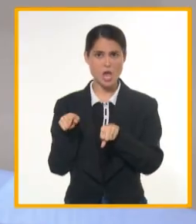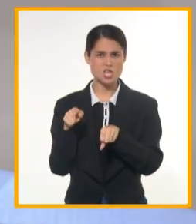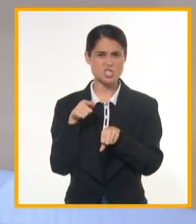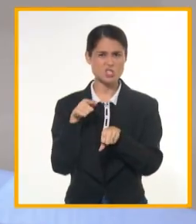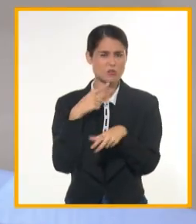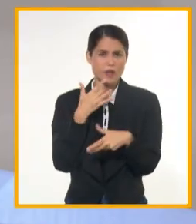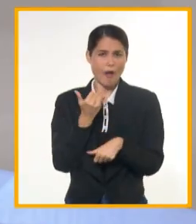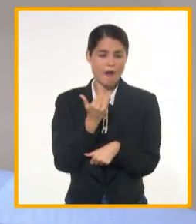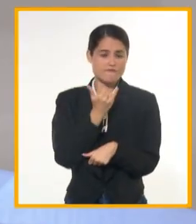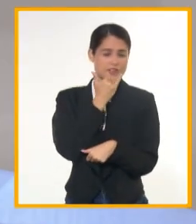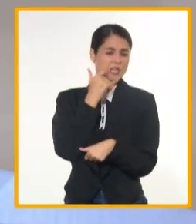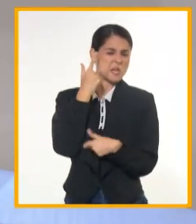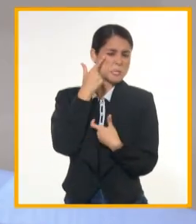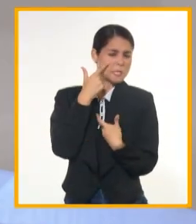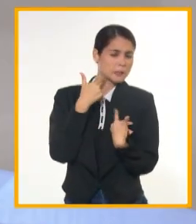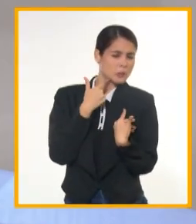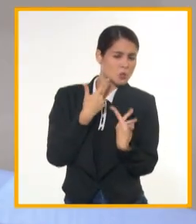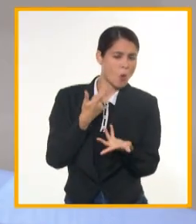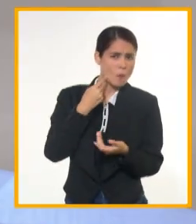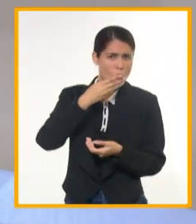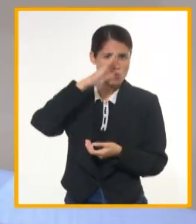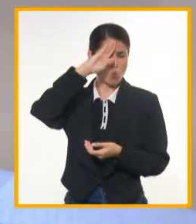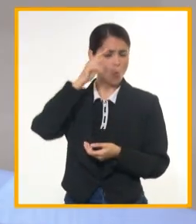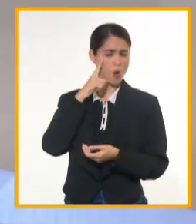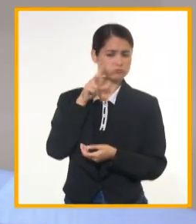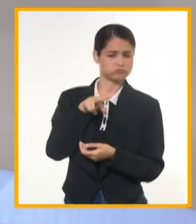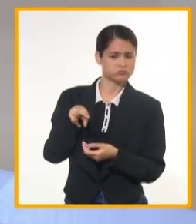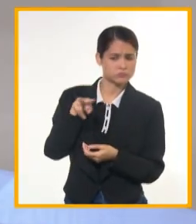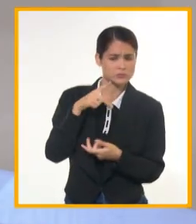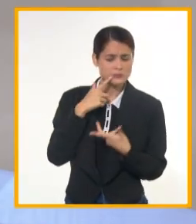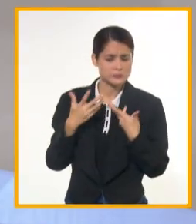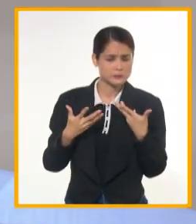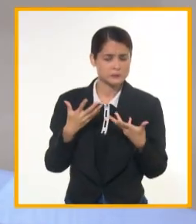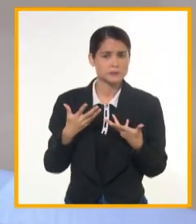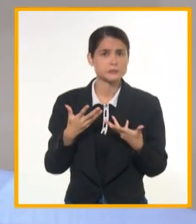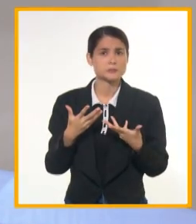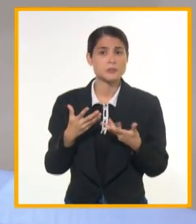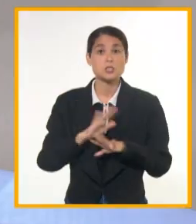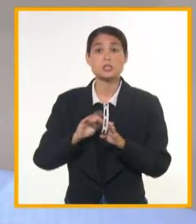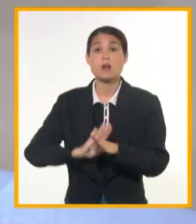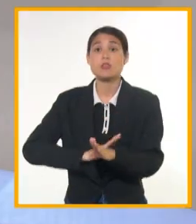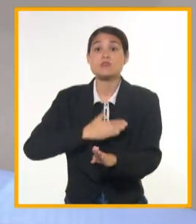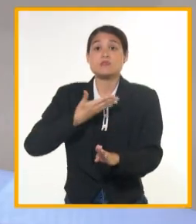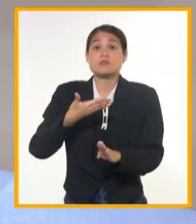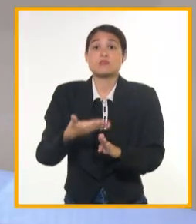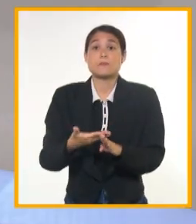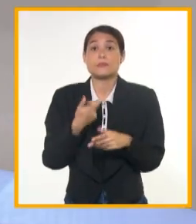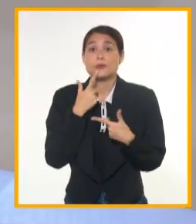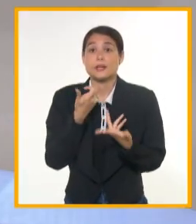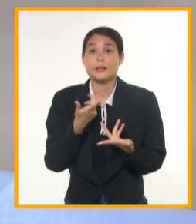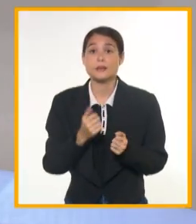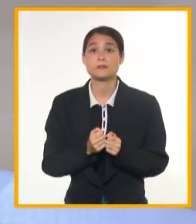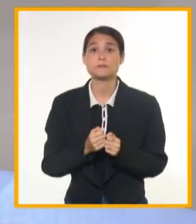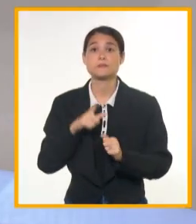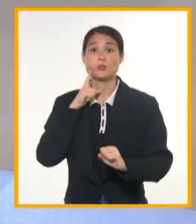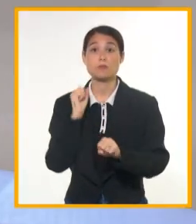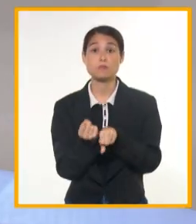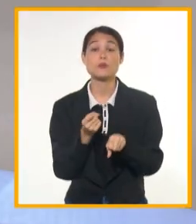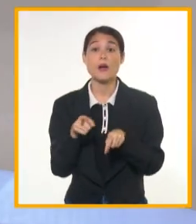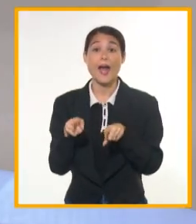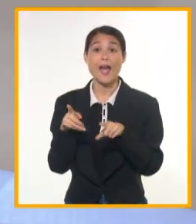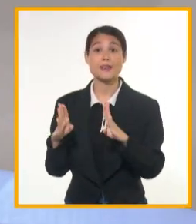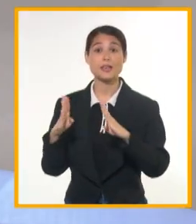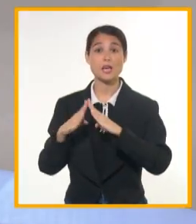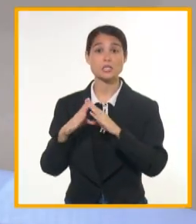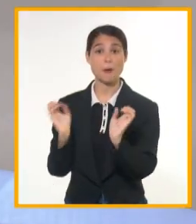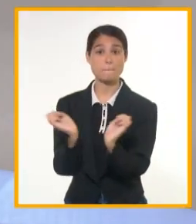actitud hacia Cuba de aquella administración. Llegó el lobby de Major League Baseball hasta la propia Casa Blanca a hablar con